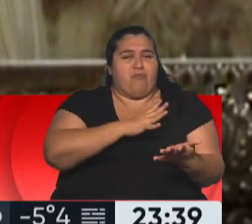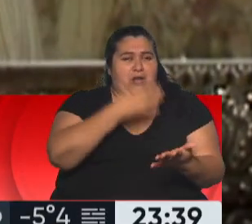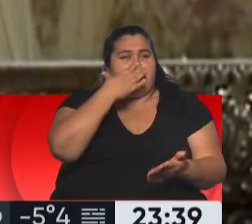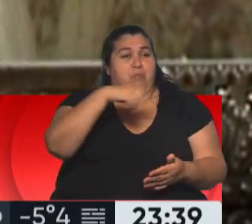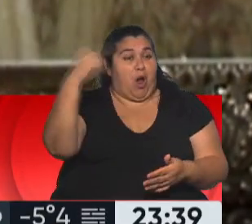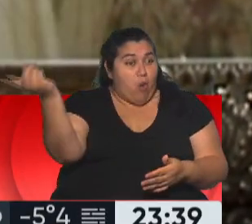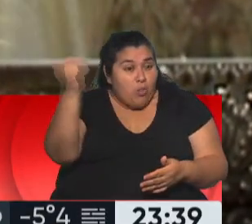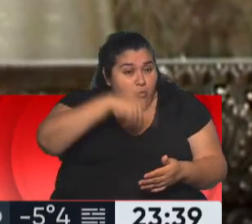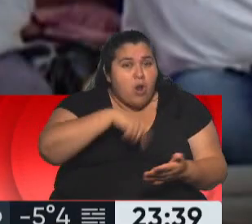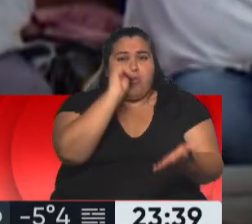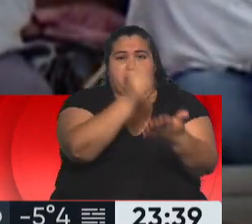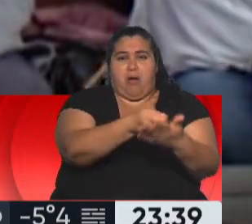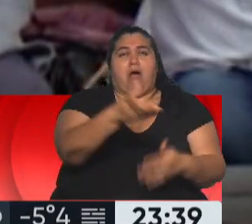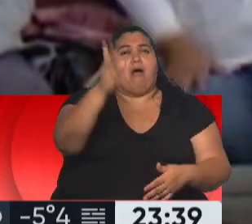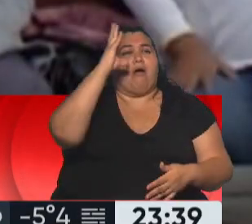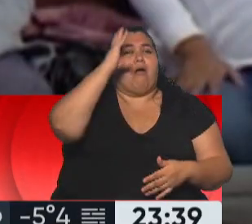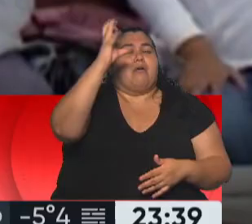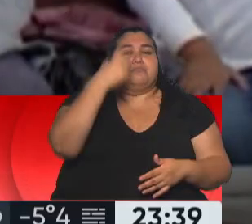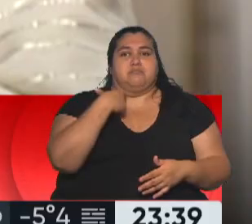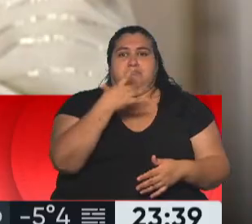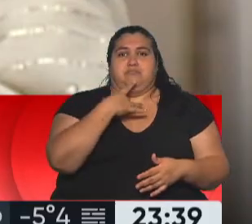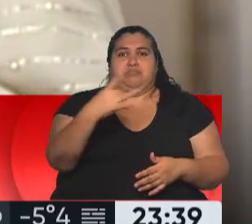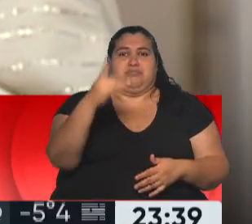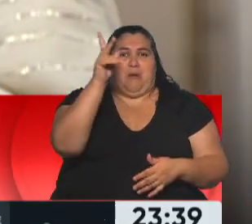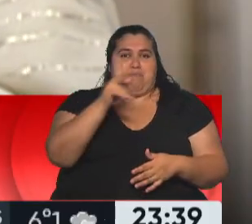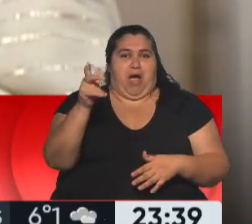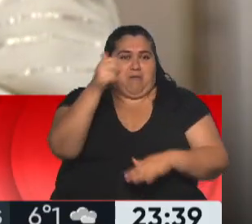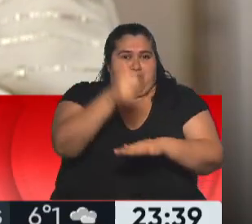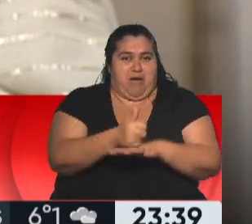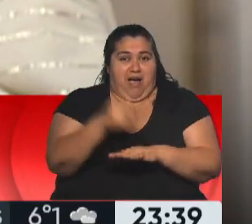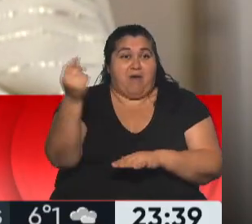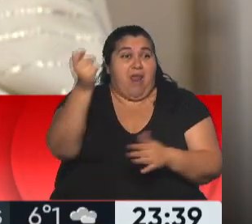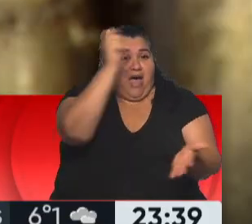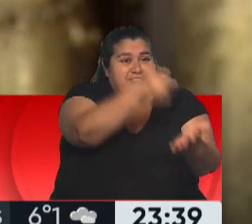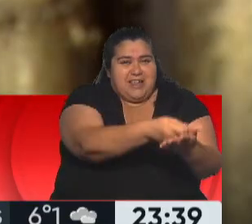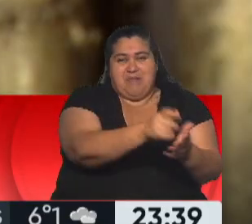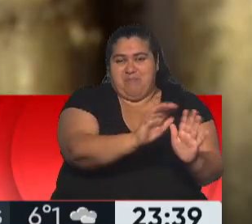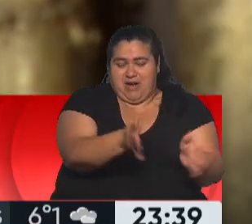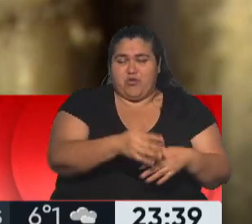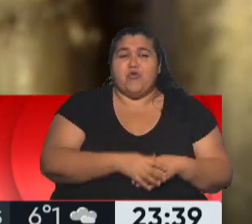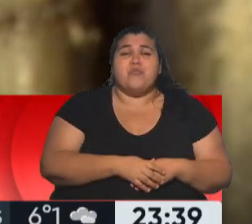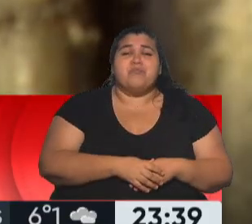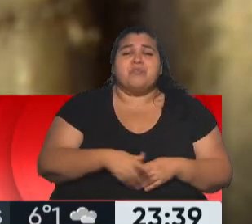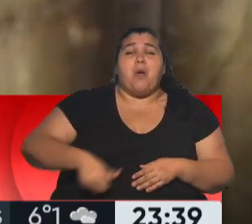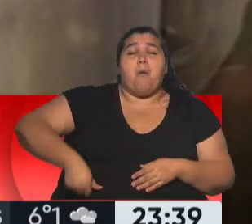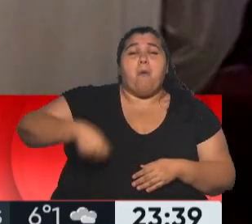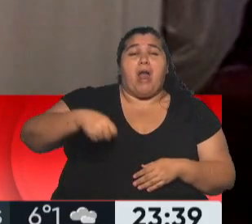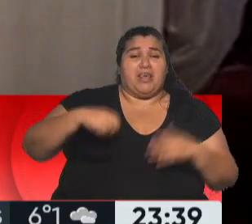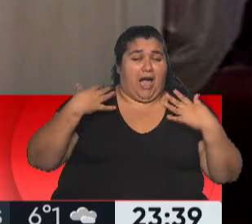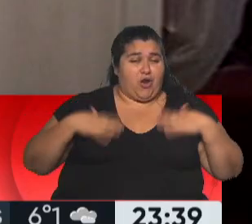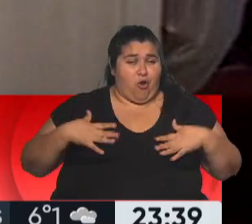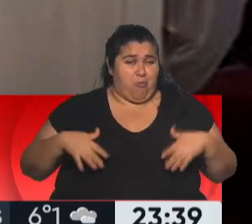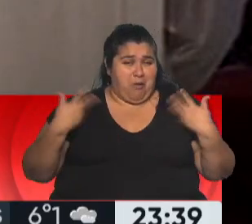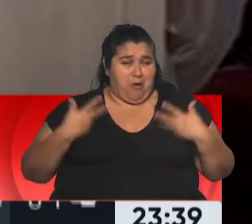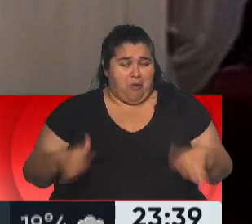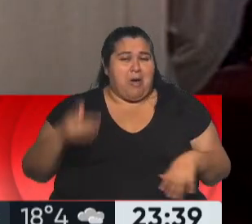la vuelta. Y después se acordó, ya elegido Papa, y le mandó el pago desde el Vaticano. Claro. Bueno, se fue con apenas una valija, con lo puesto, pensando